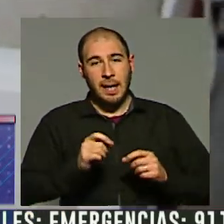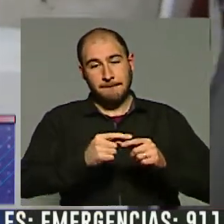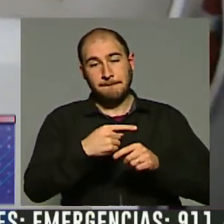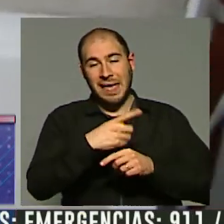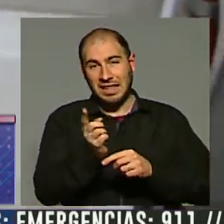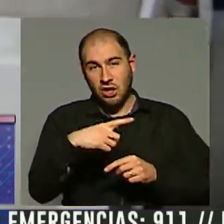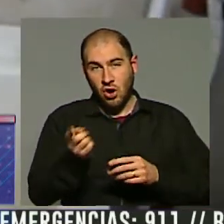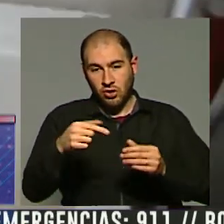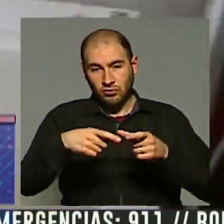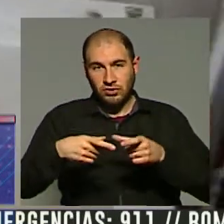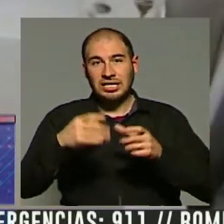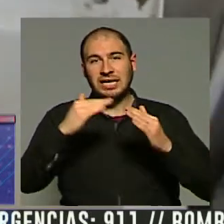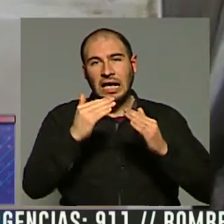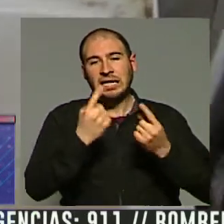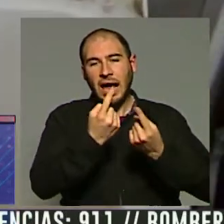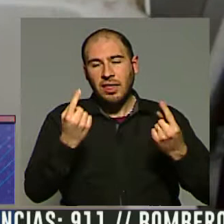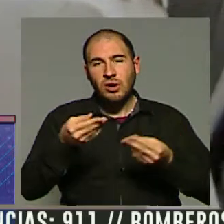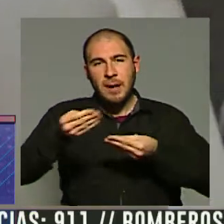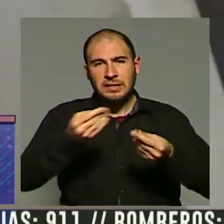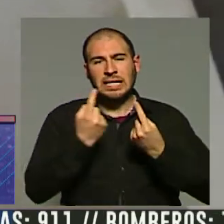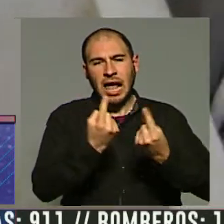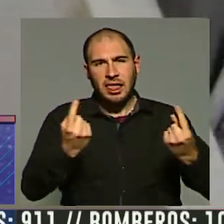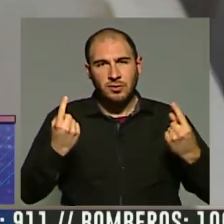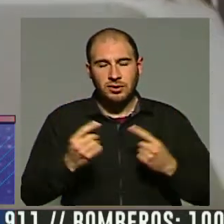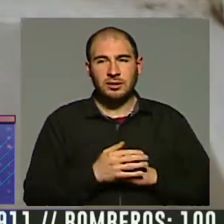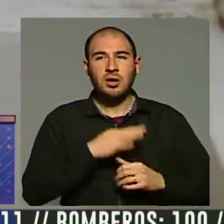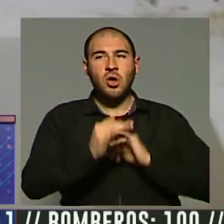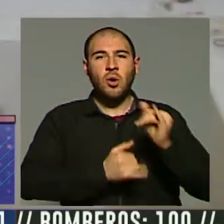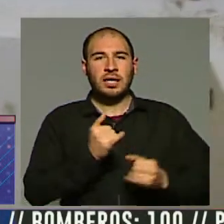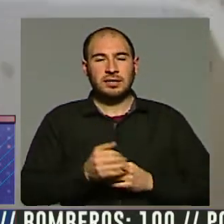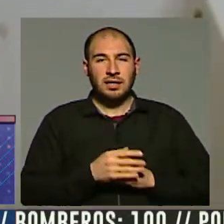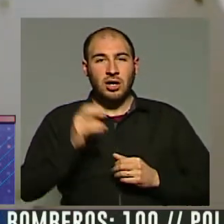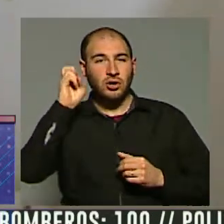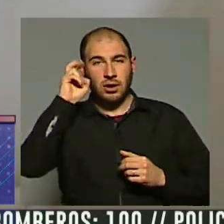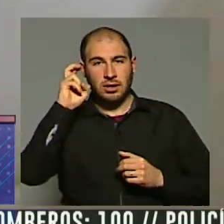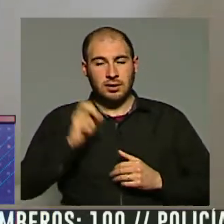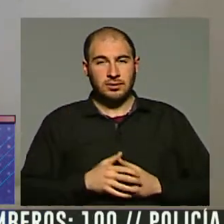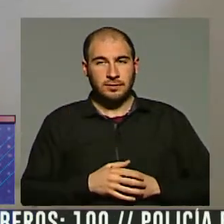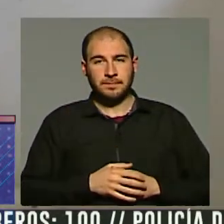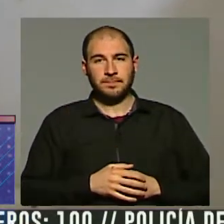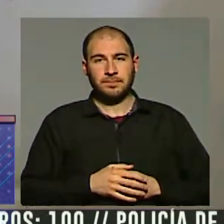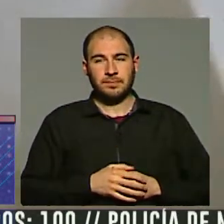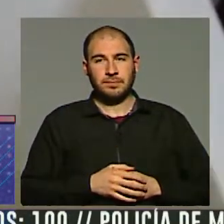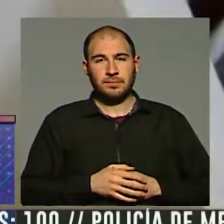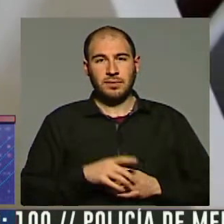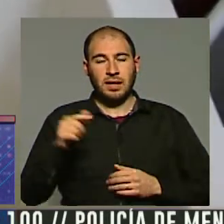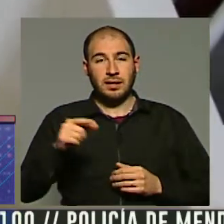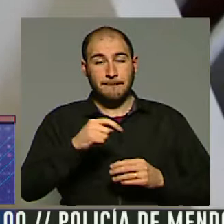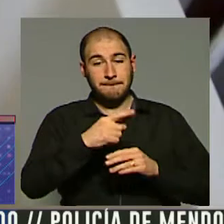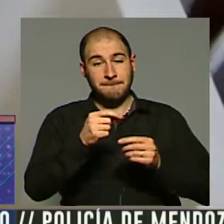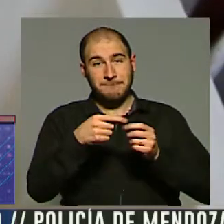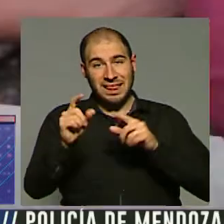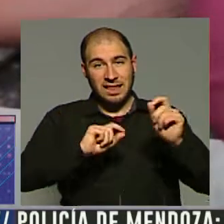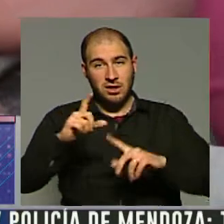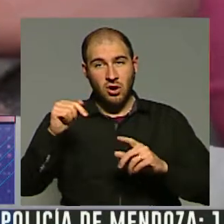medidores, casa por casa y empresa por empresa. Así fue como lo definió Alfredo Cornejo, en donde estos medidores va